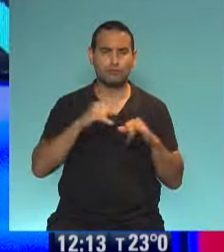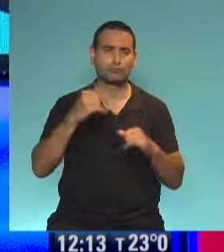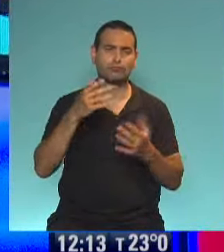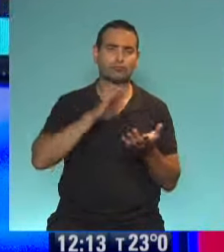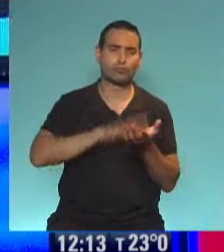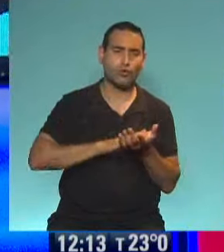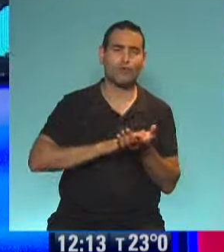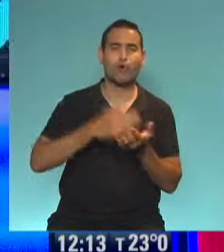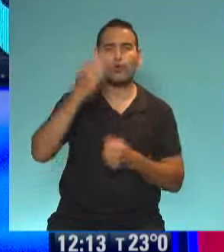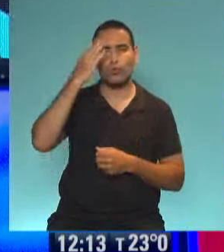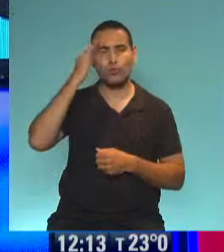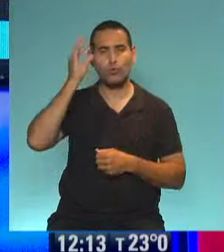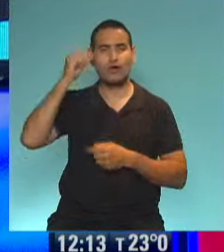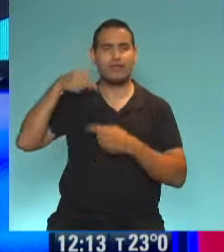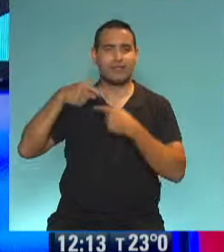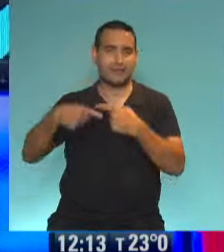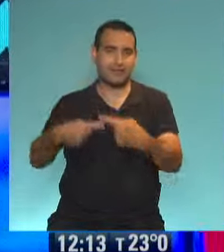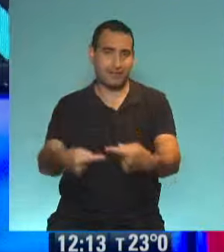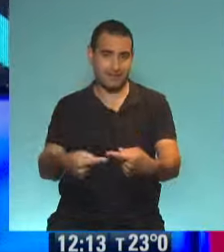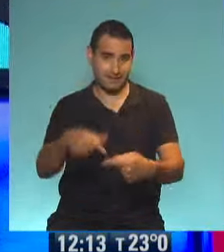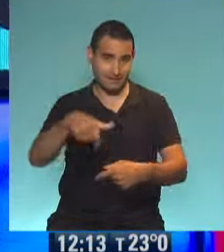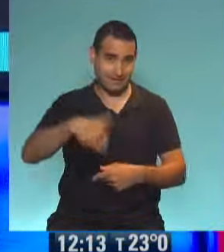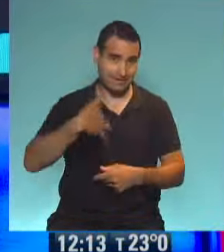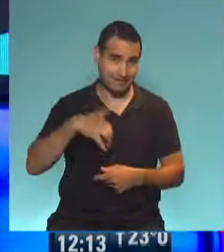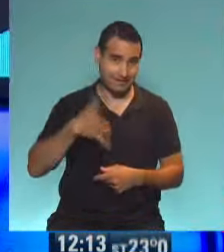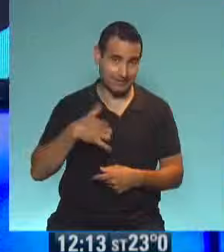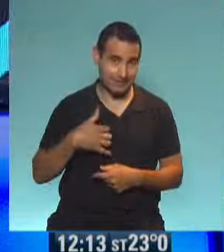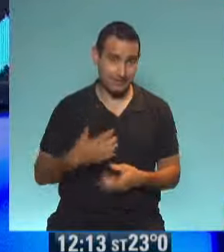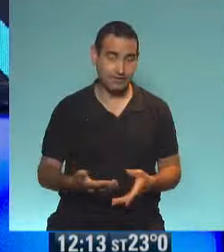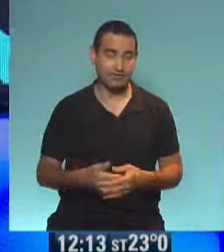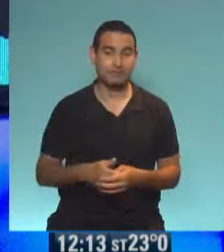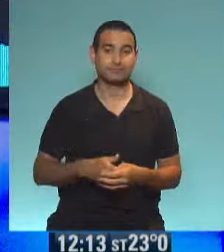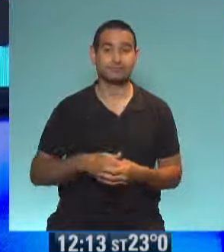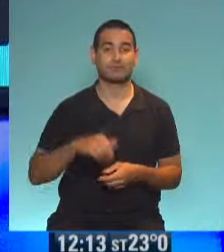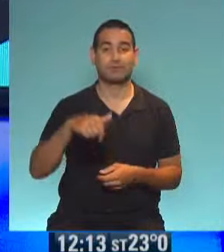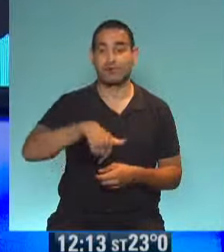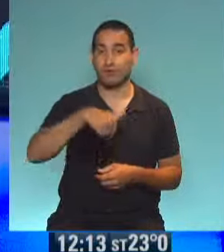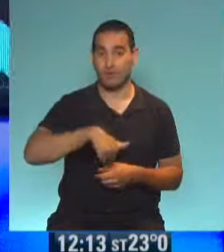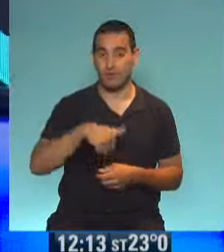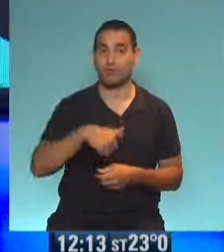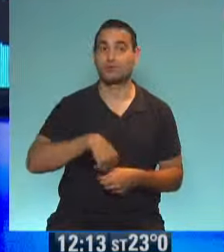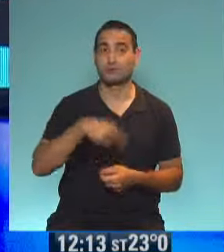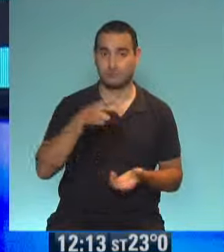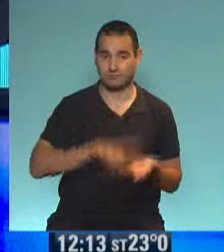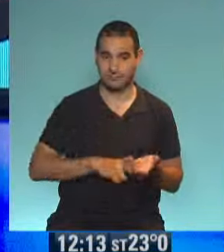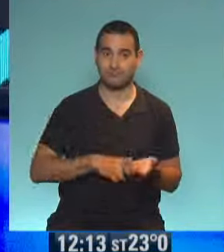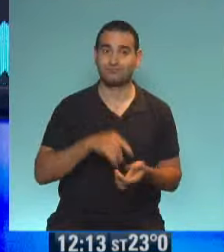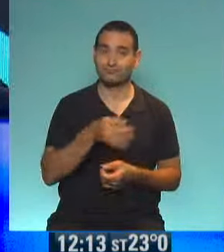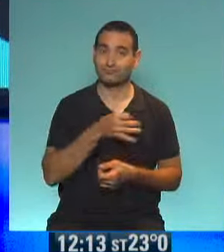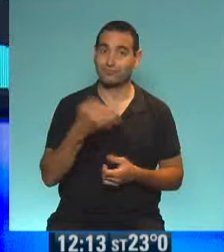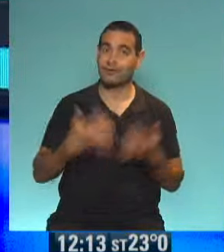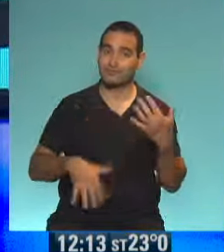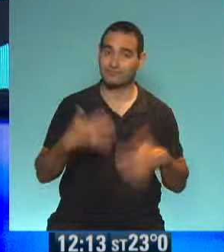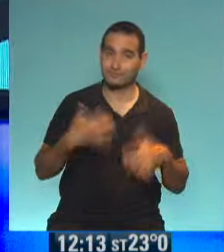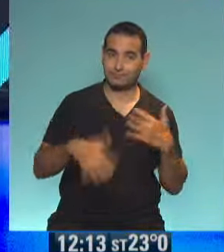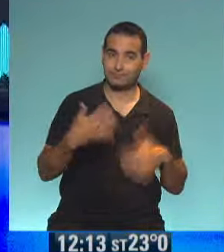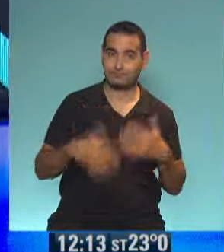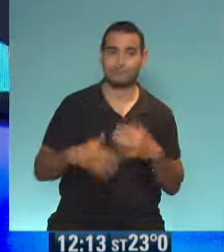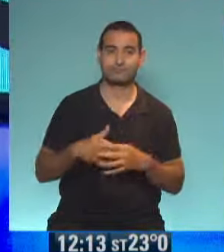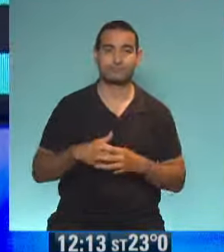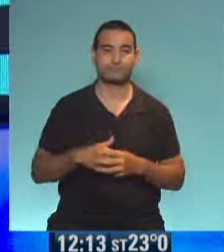cultura afrodescendiente en la Argentina y para que esté nuestro rapazo del día de hoy, porque hoy es el rapazo. Apúrense, así llegan a entrar